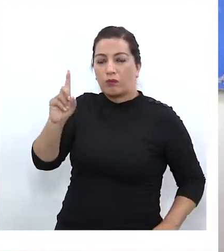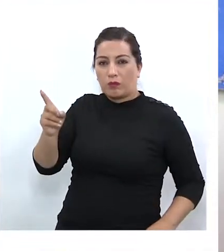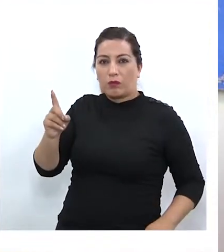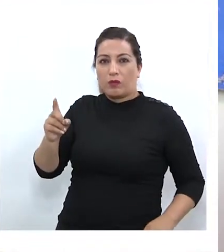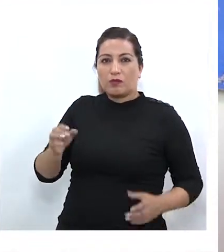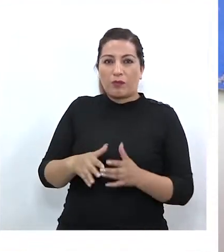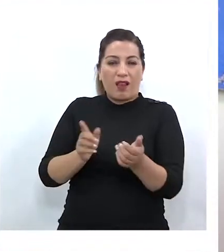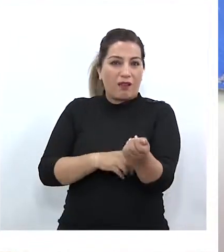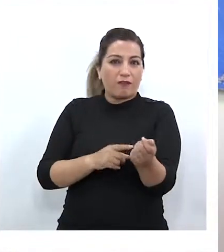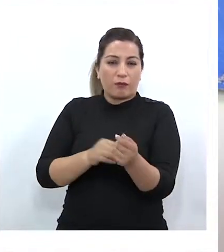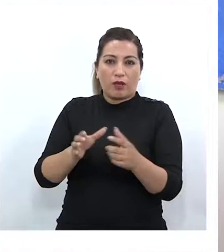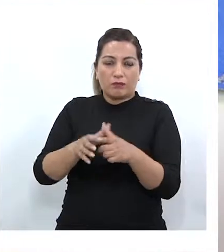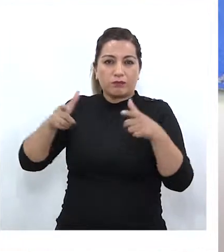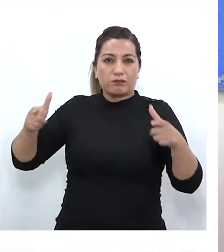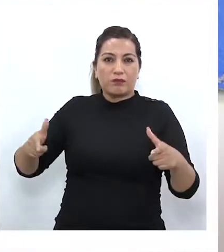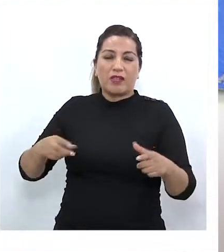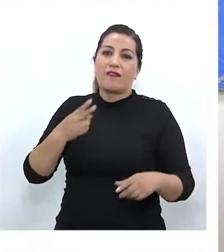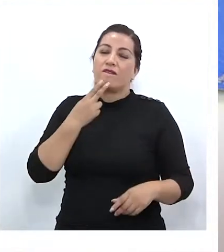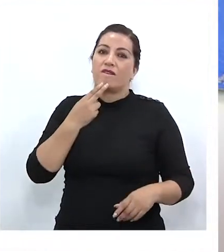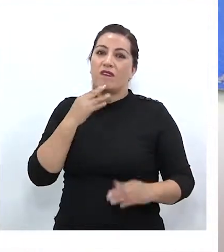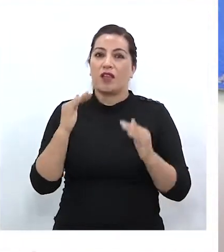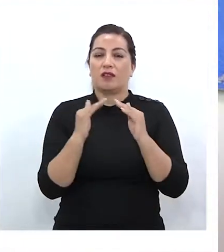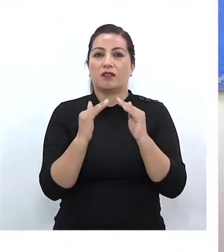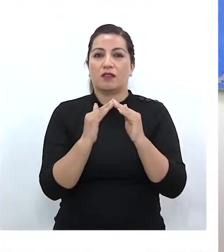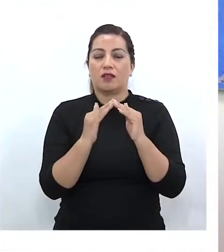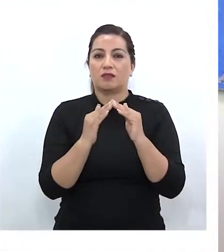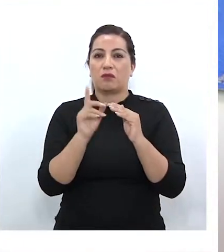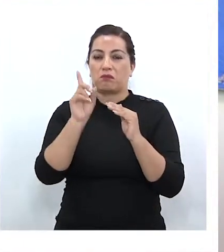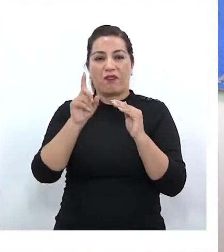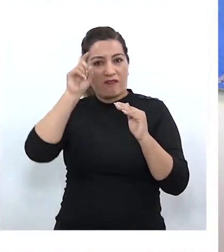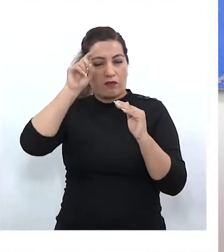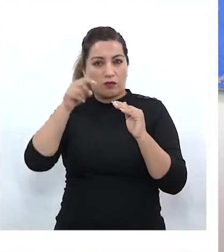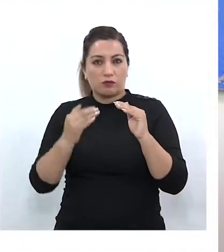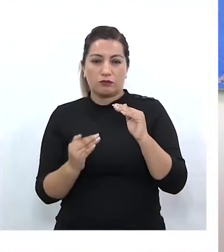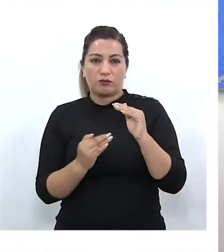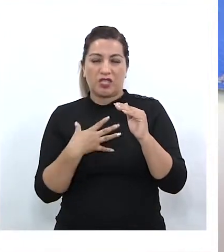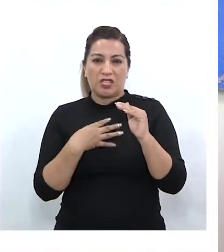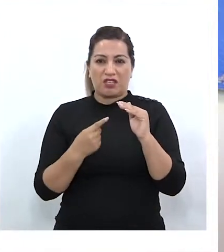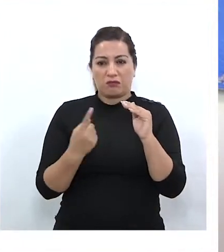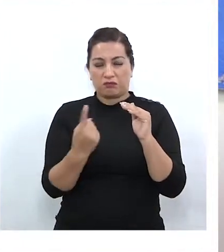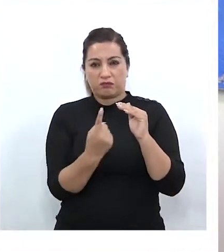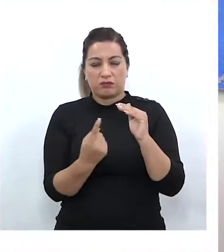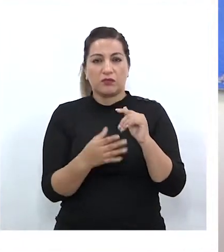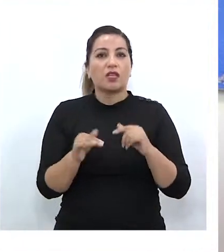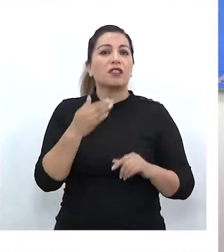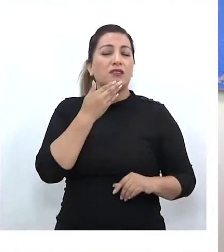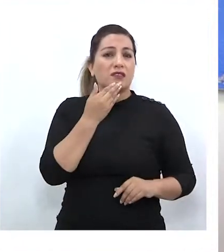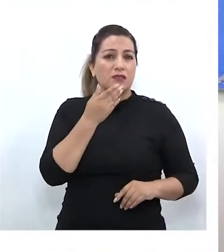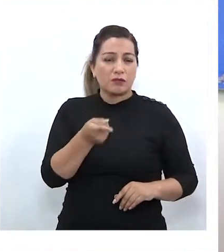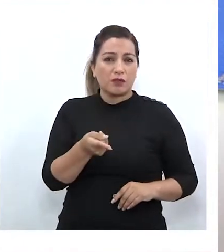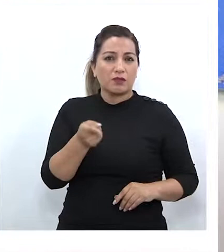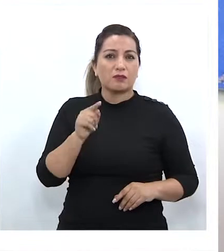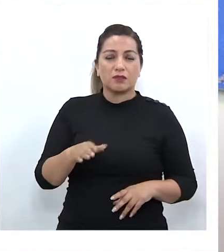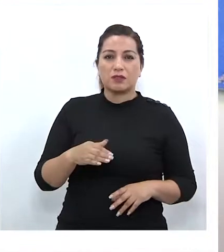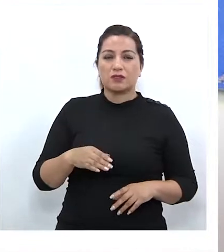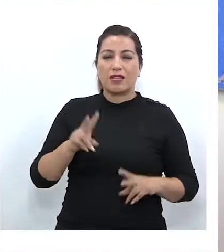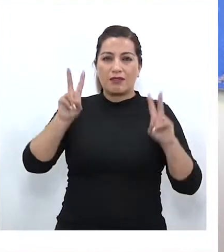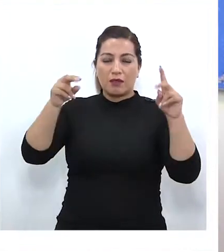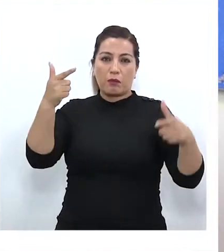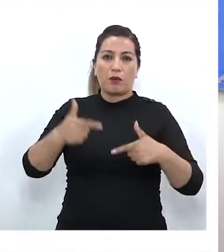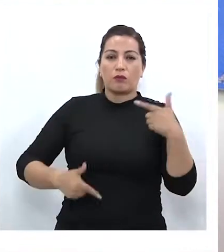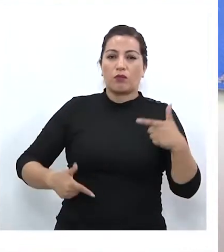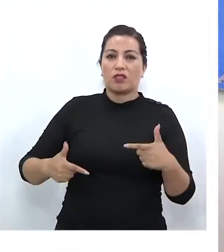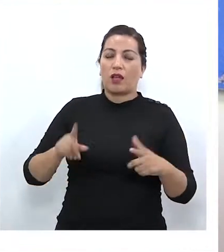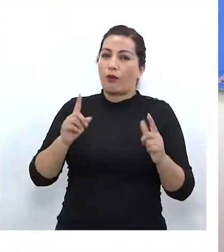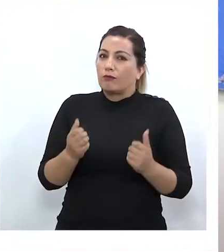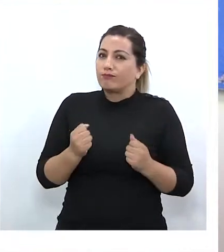concepto de familia y que personas que viven bajo el mismo techo tengan las mismas preferencias. Creemos que, más allá de razones estrictamente políticas